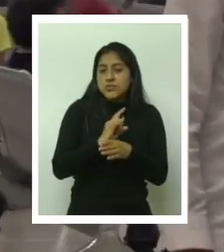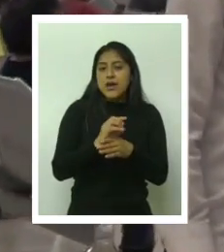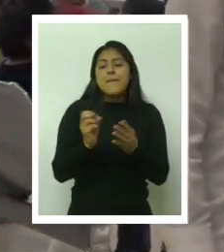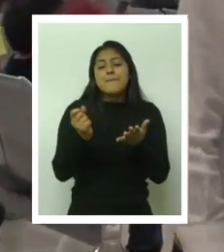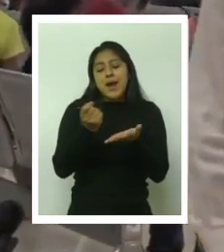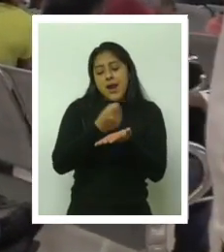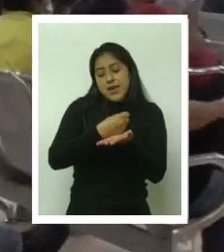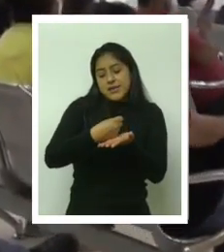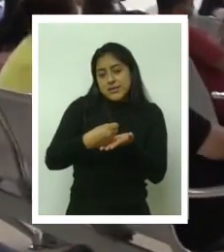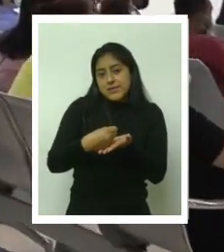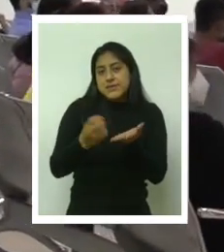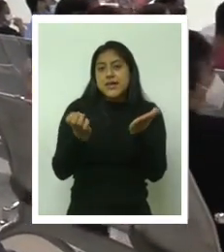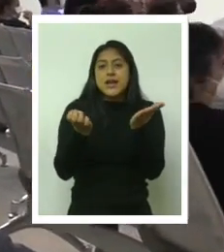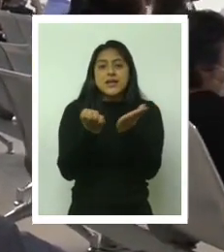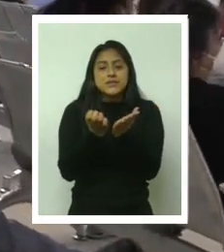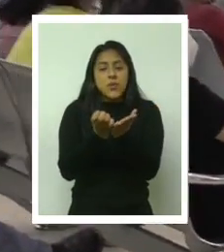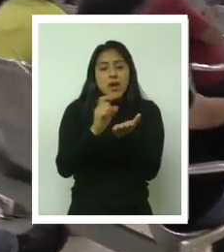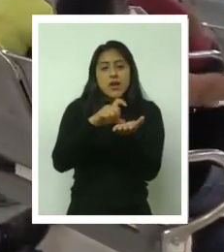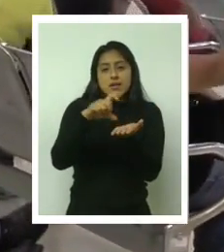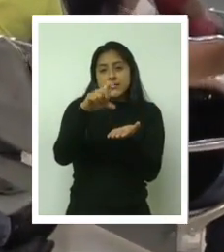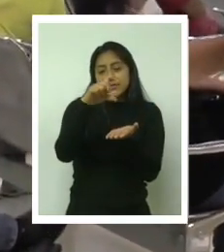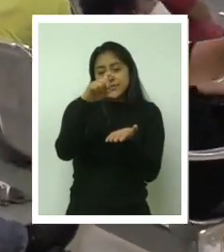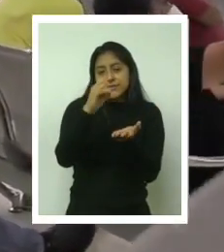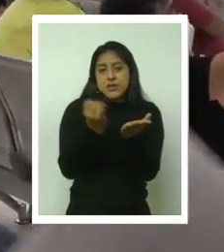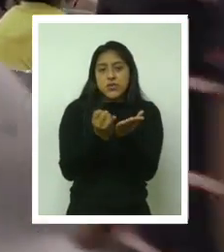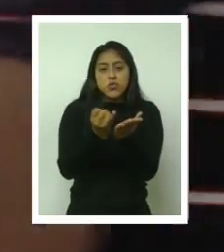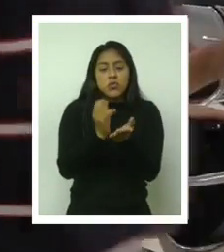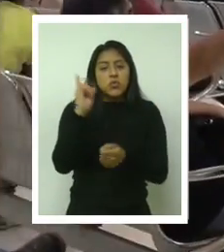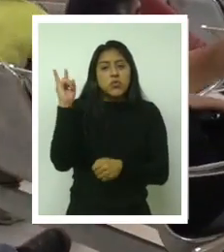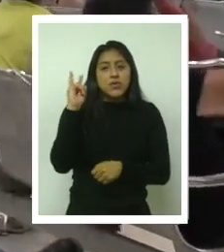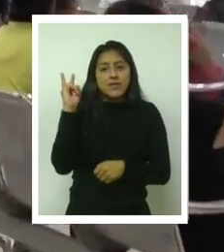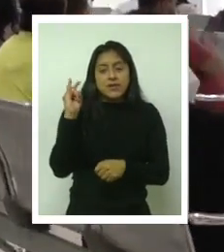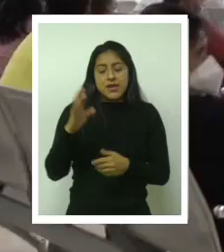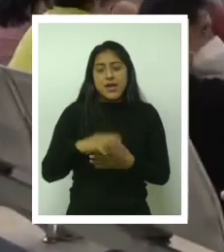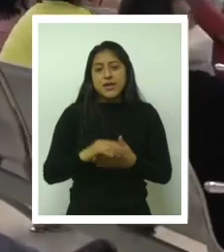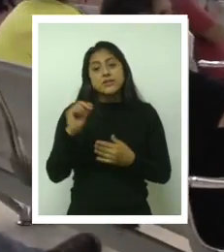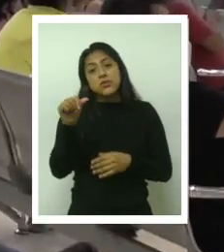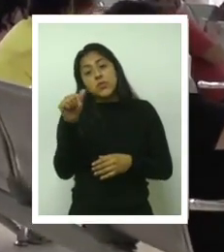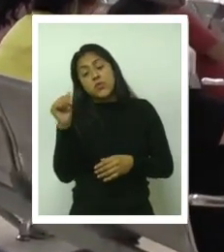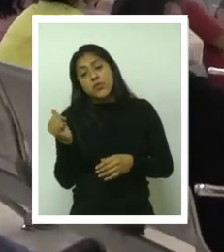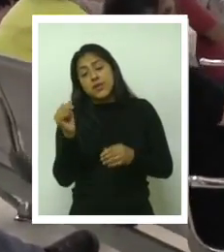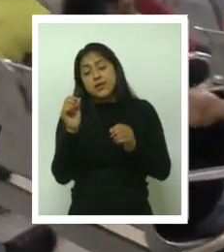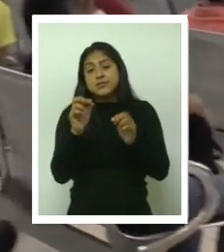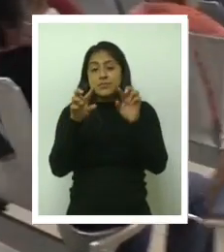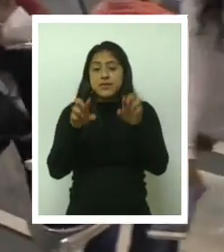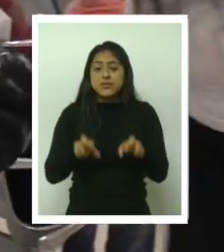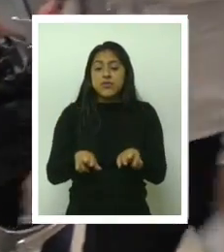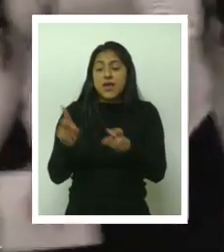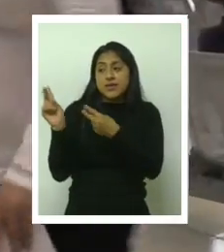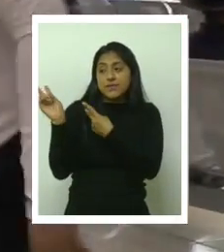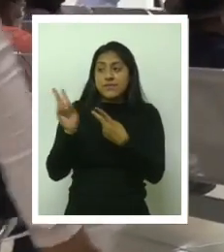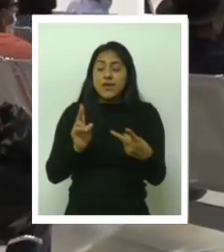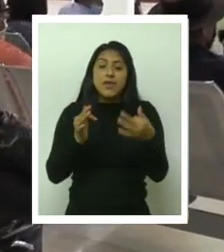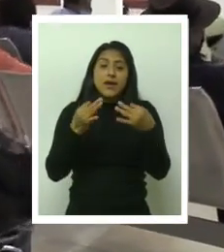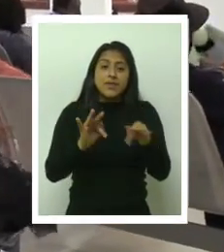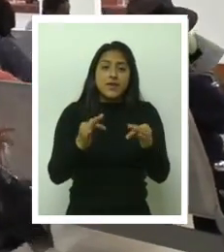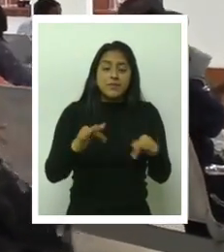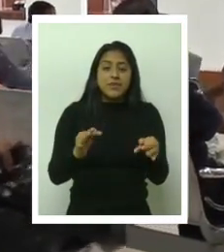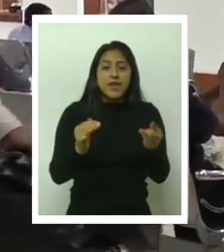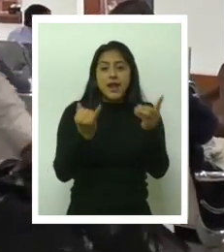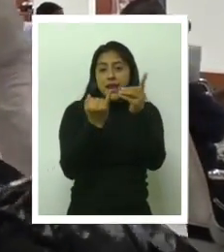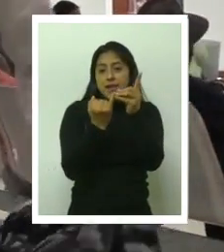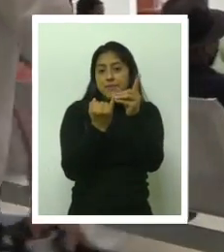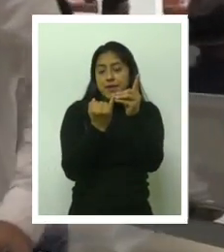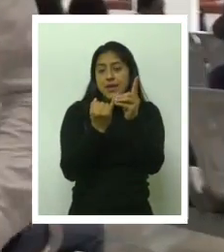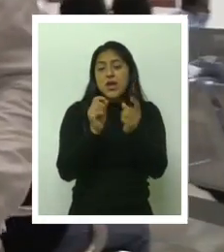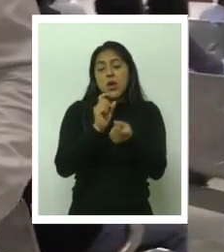usos académicos, para inscripciones en diferentes colegios o establecimientos educativos. Otras personas vienen a tramitar su primer DPI, a realizar